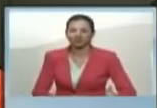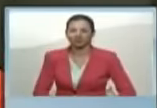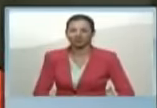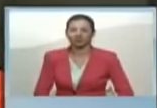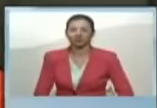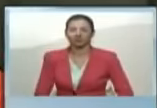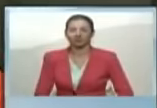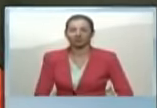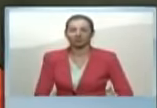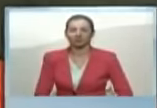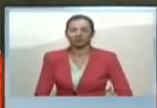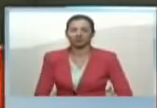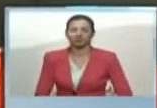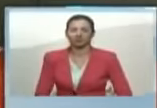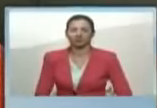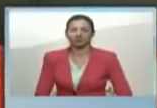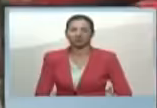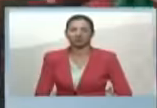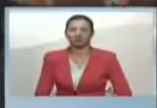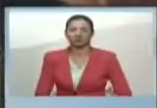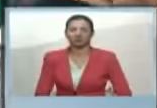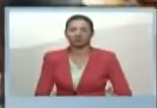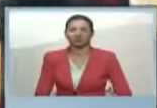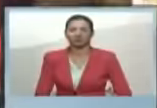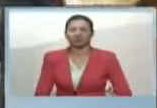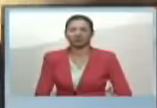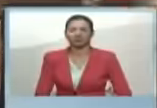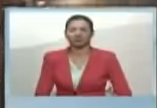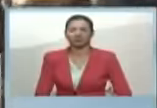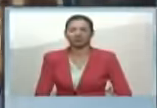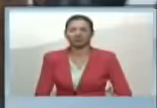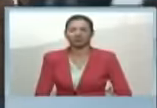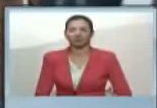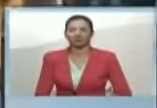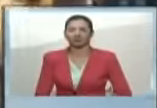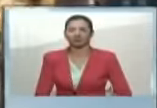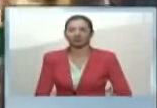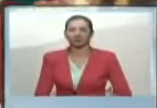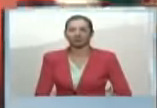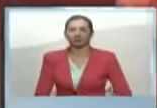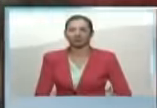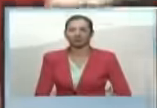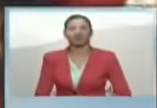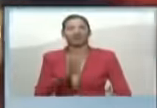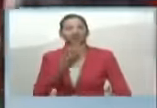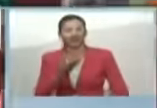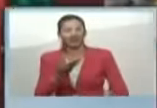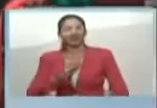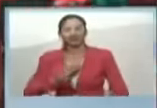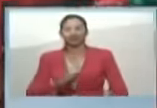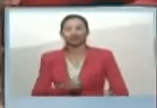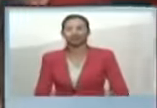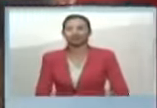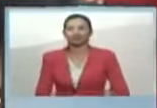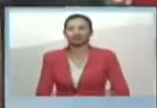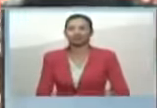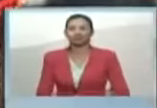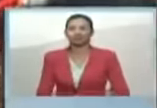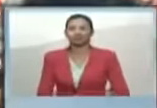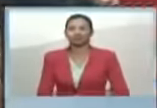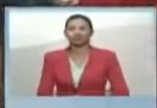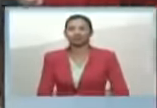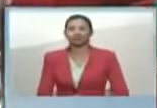Livio. Ah, mira, aquí, dámelo pues. Me permite. Gracias, Livio. Allí tienen digital